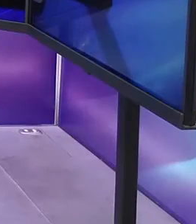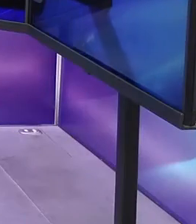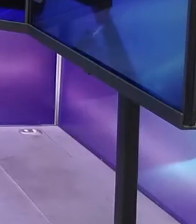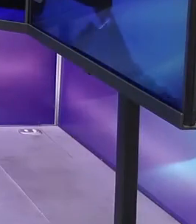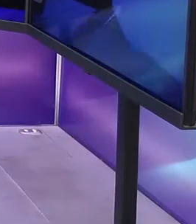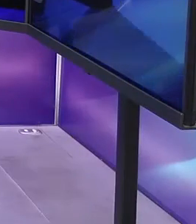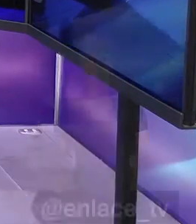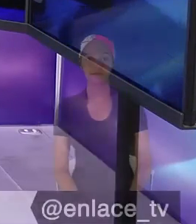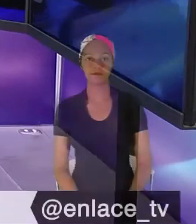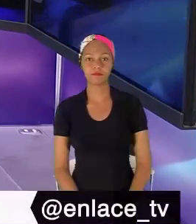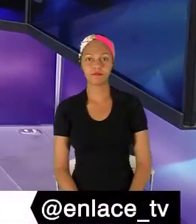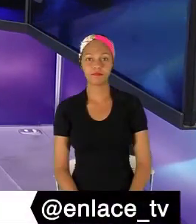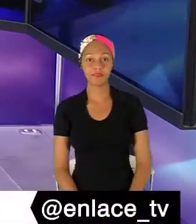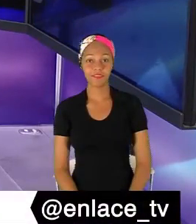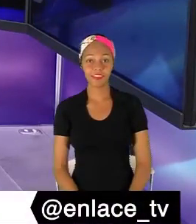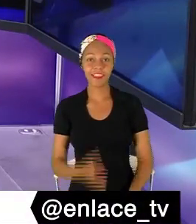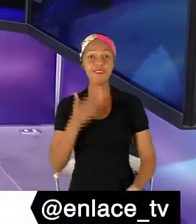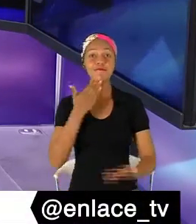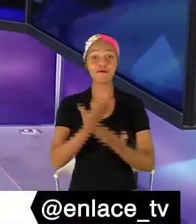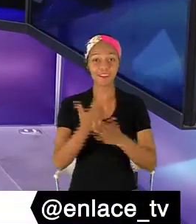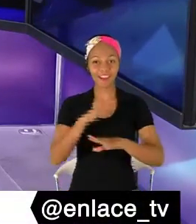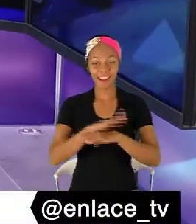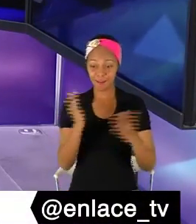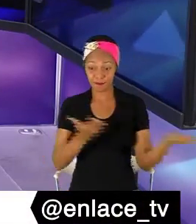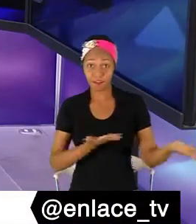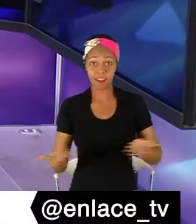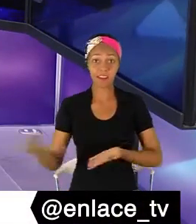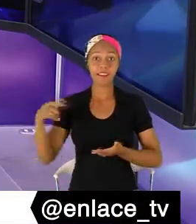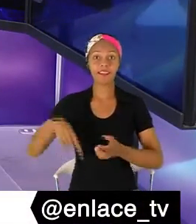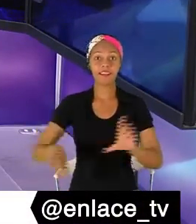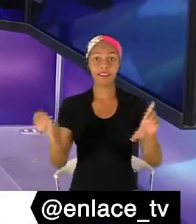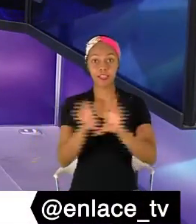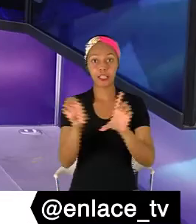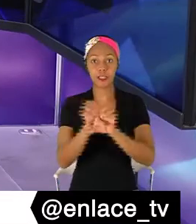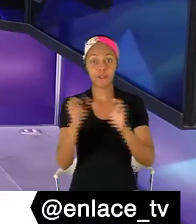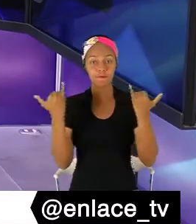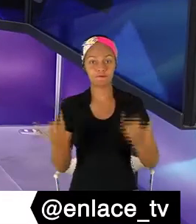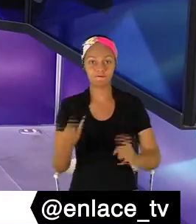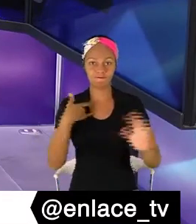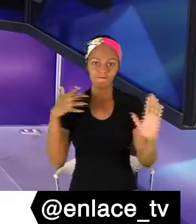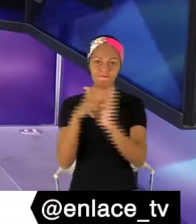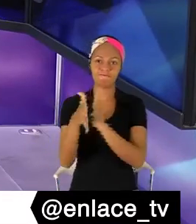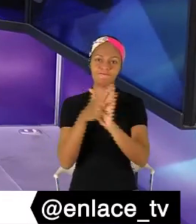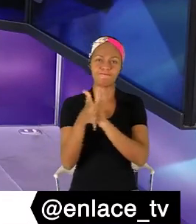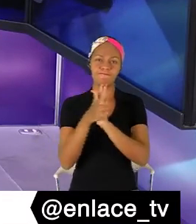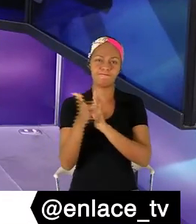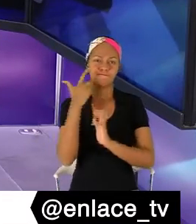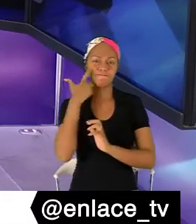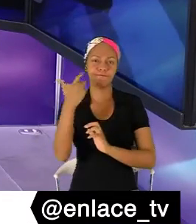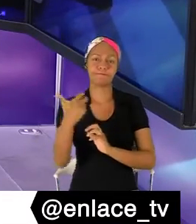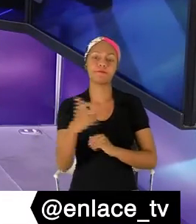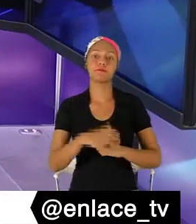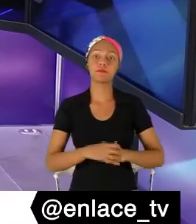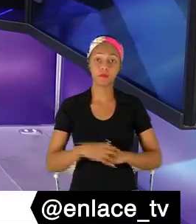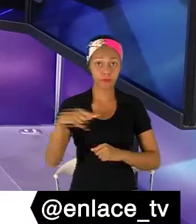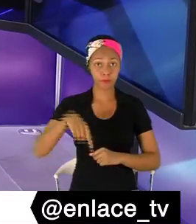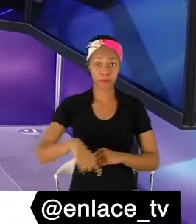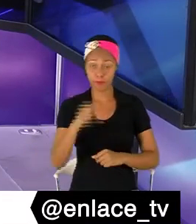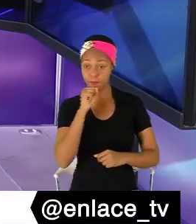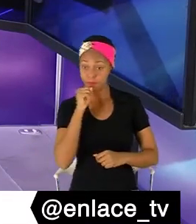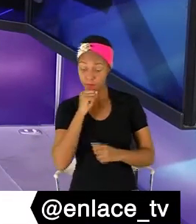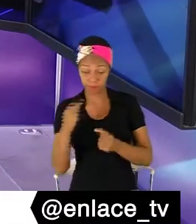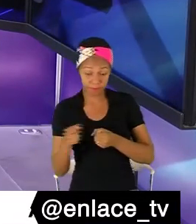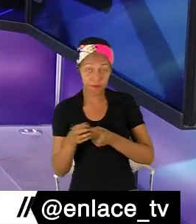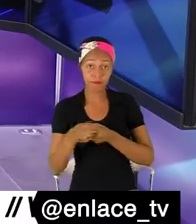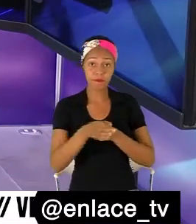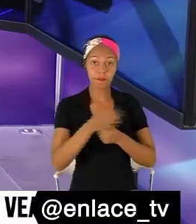Muy buenas tardes, bienvenidos a Enlace Noticias. Los saludamos con la información más importante de nuestra ciudad y región. A continuación,